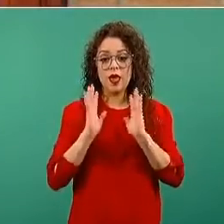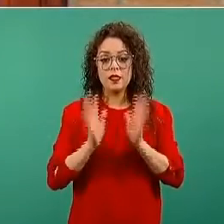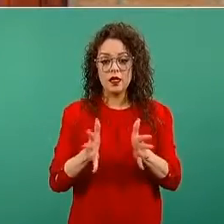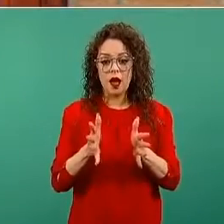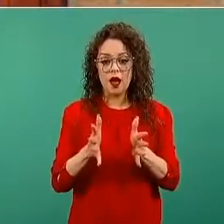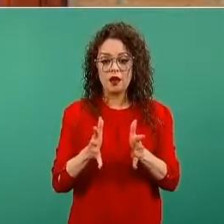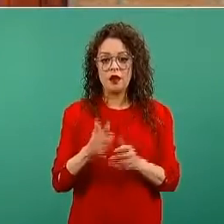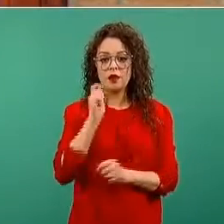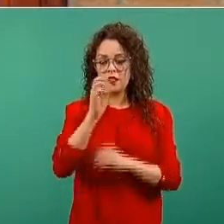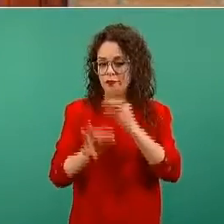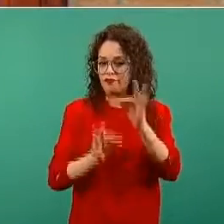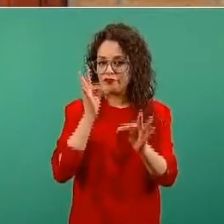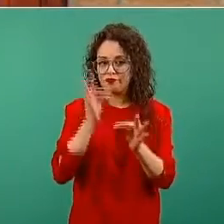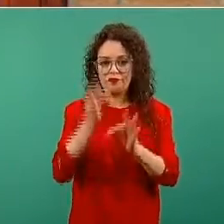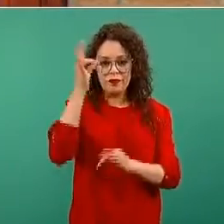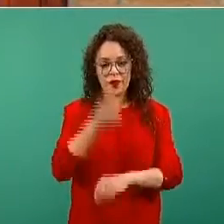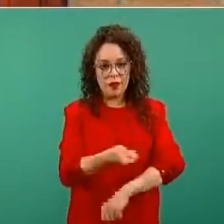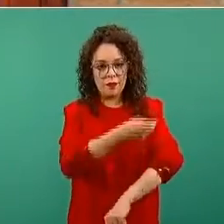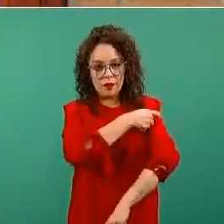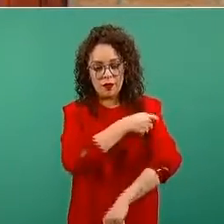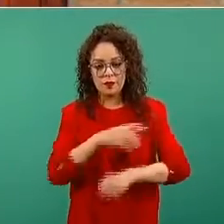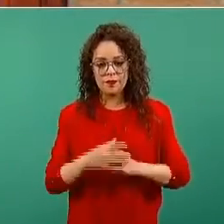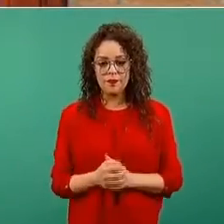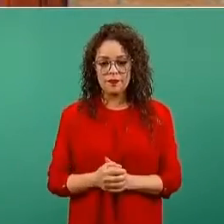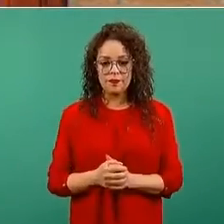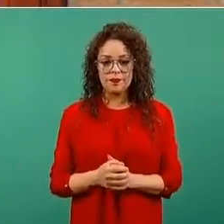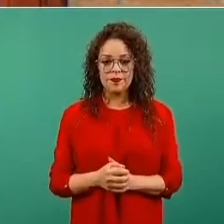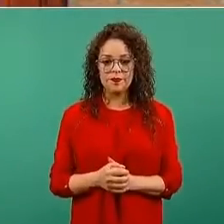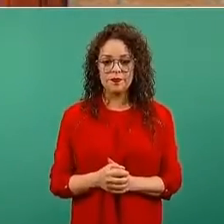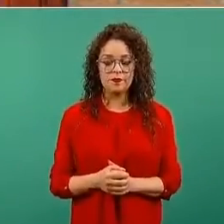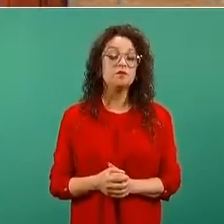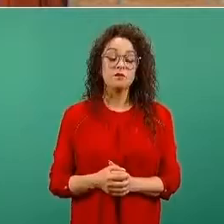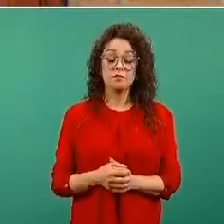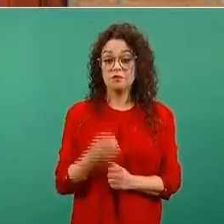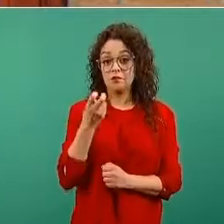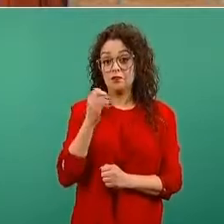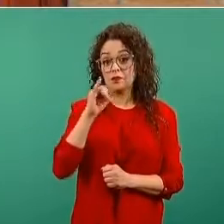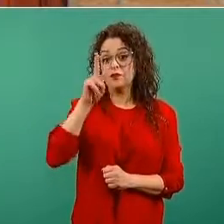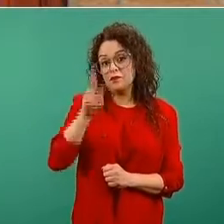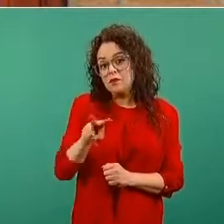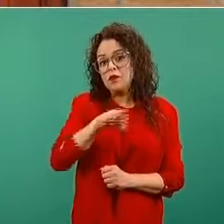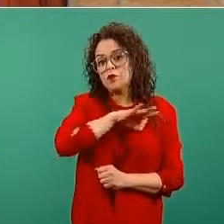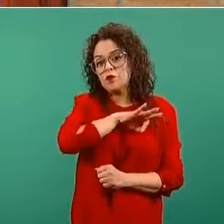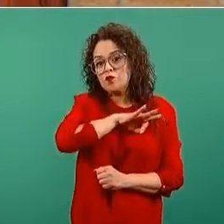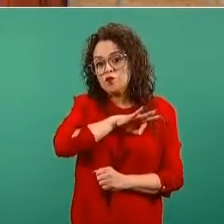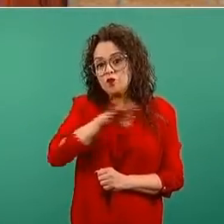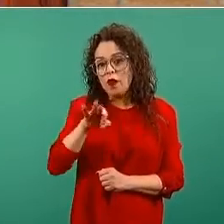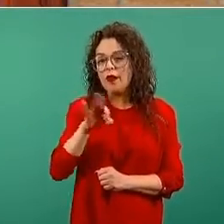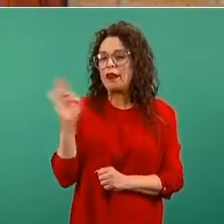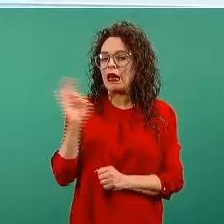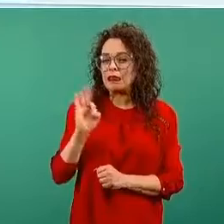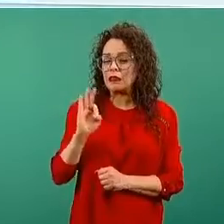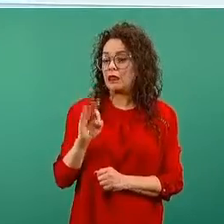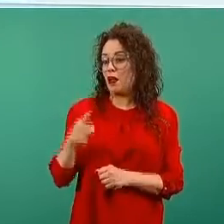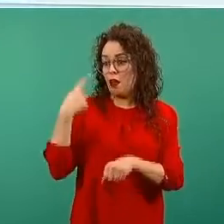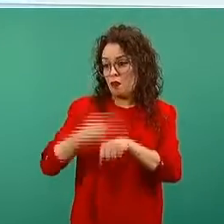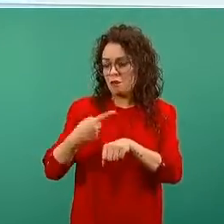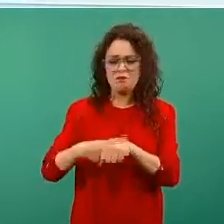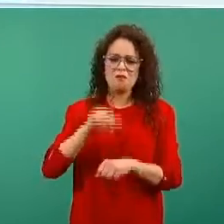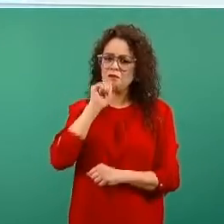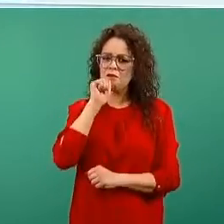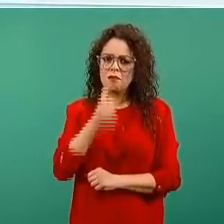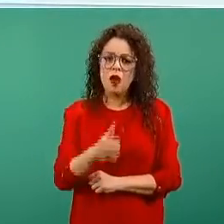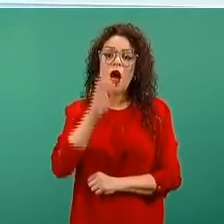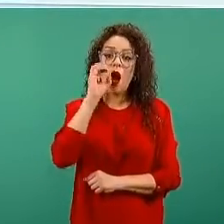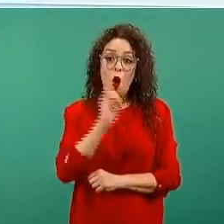esquema completo y por lo tanto tendríamos toda la expectativa de que estas personas ya no pudieran enfermar, menos hacerlo de manera